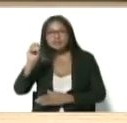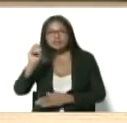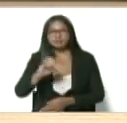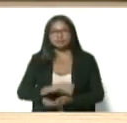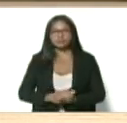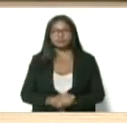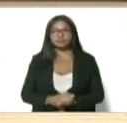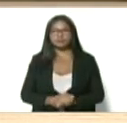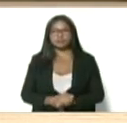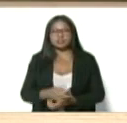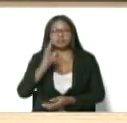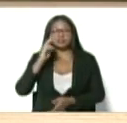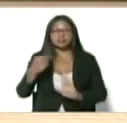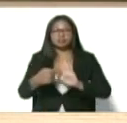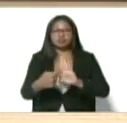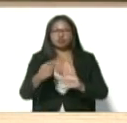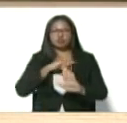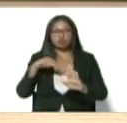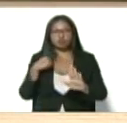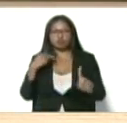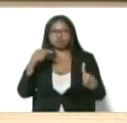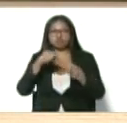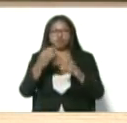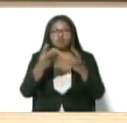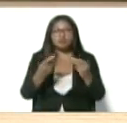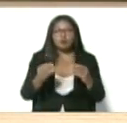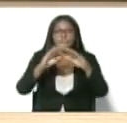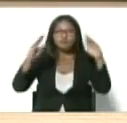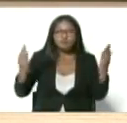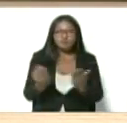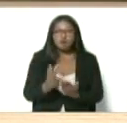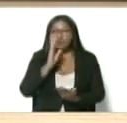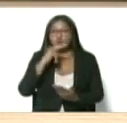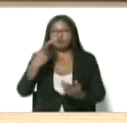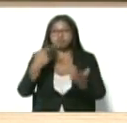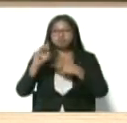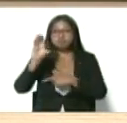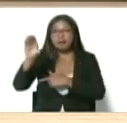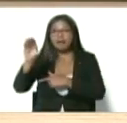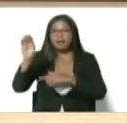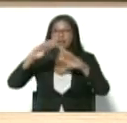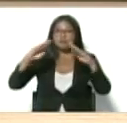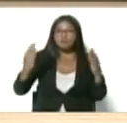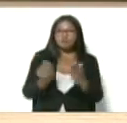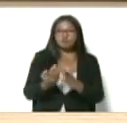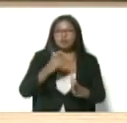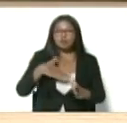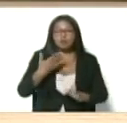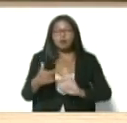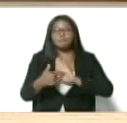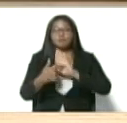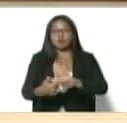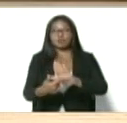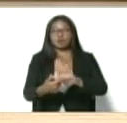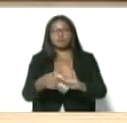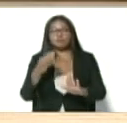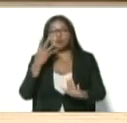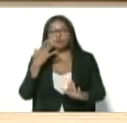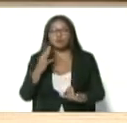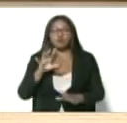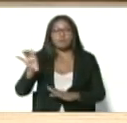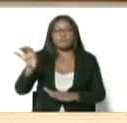un récord mundial no hay un país en el mundo que pueda demostrar ni siquiera a los países